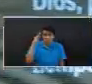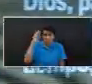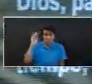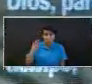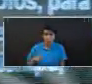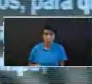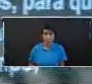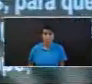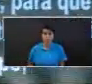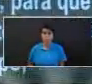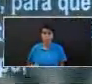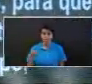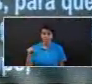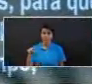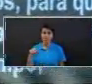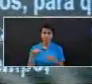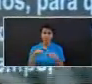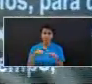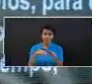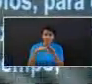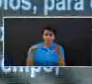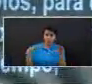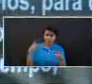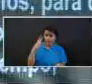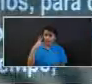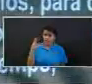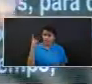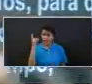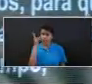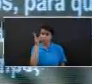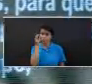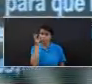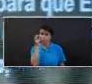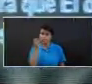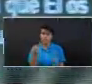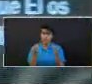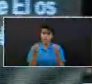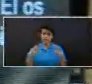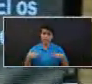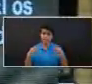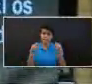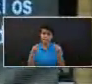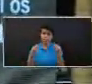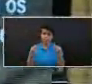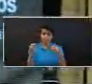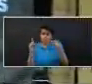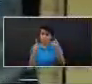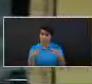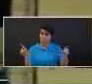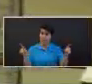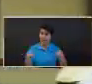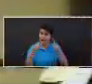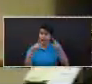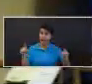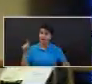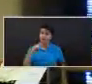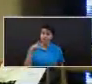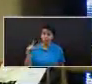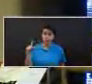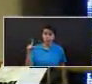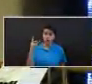Pero él salió a mirar y vio y escuchó que había música. Y dijo: